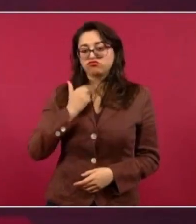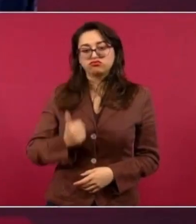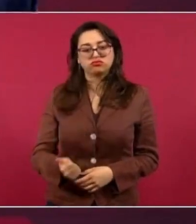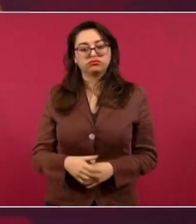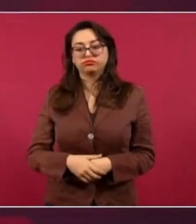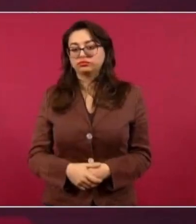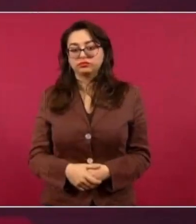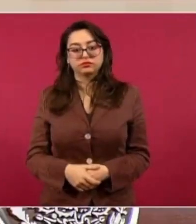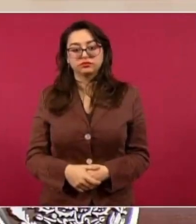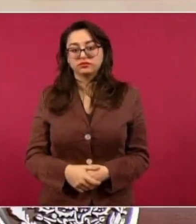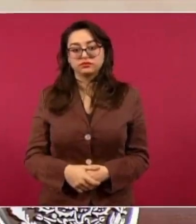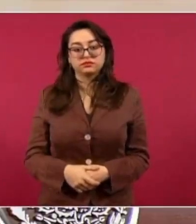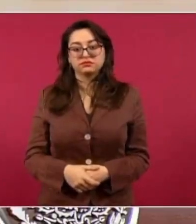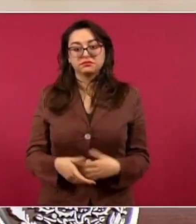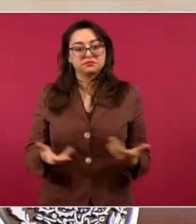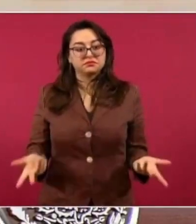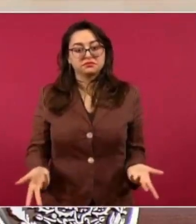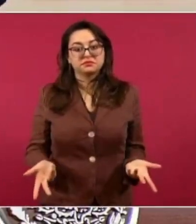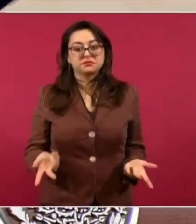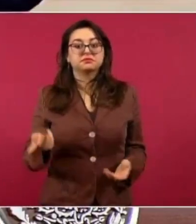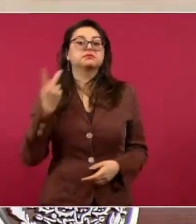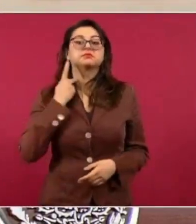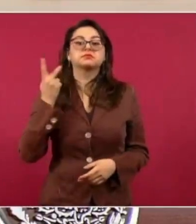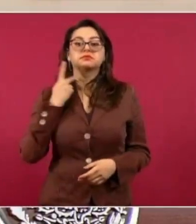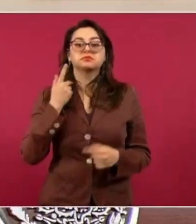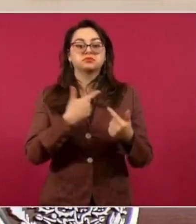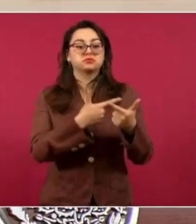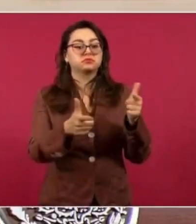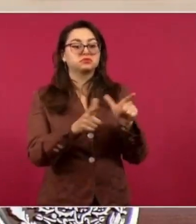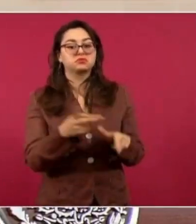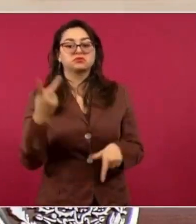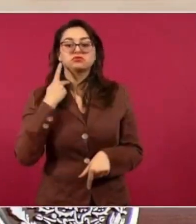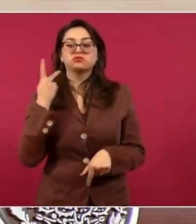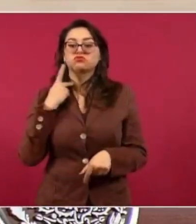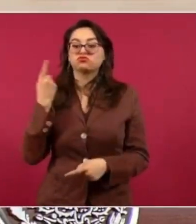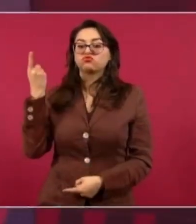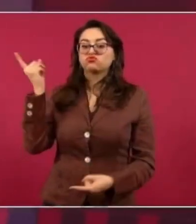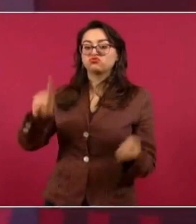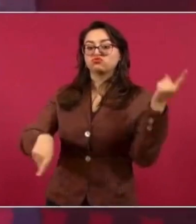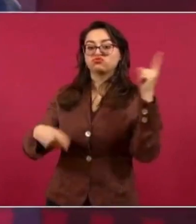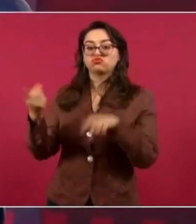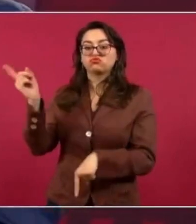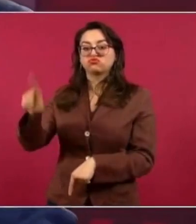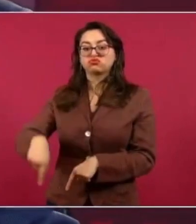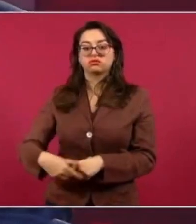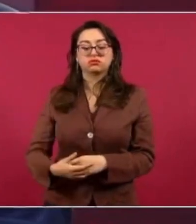son empleados de los que los pusieron ahí.